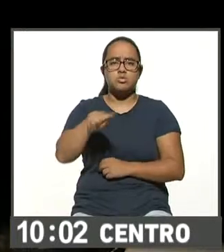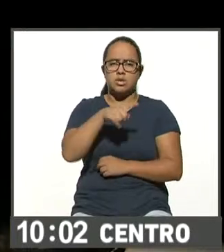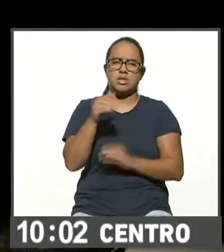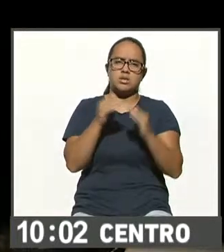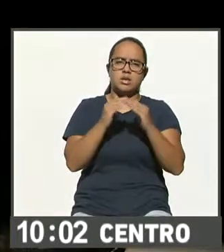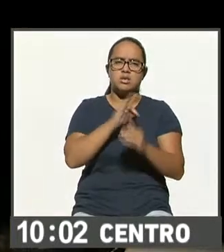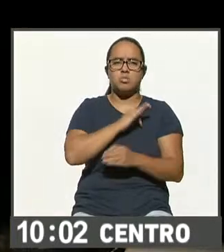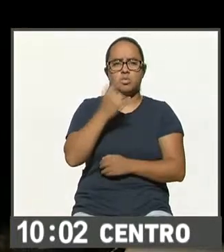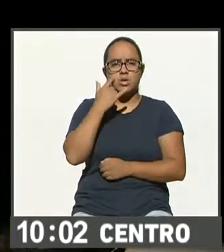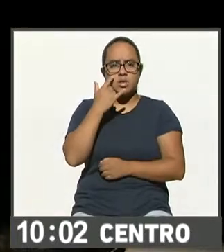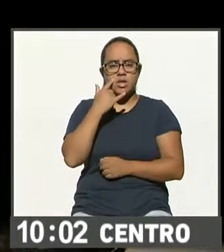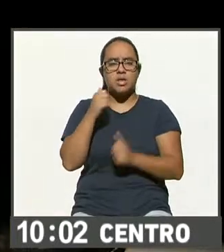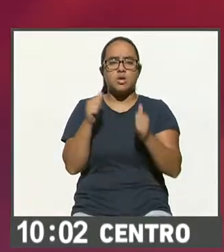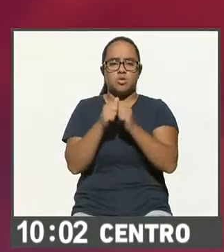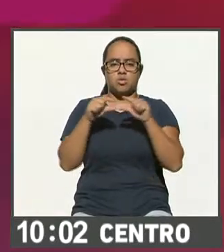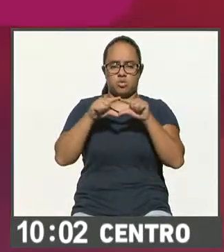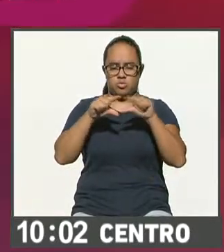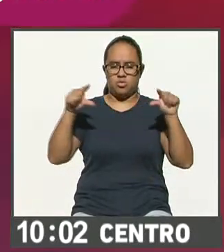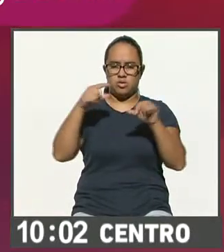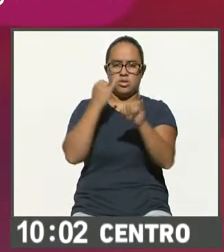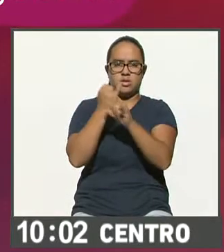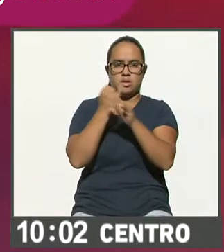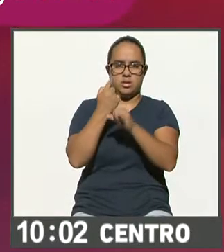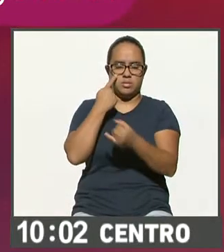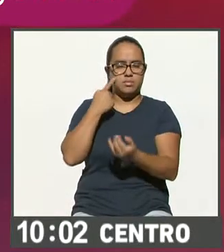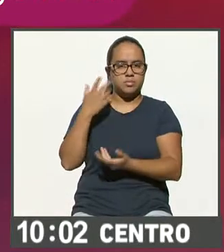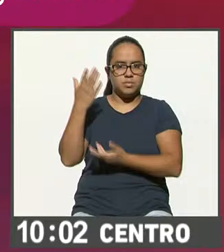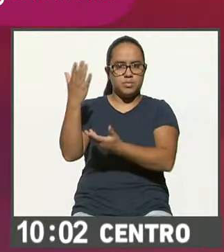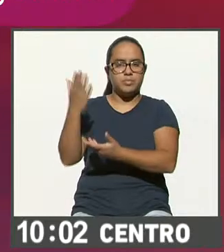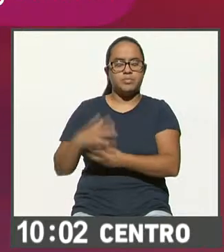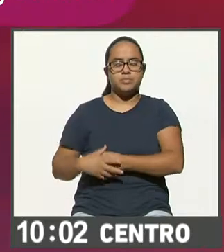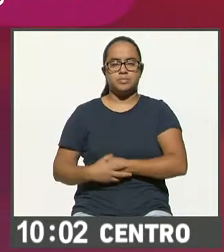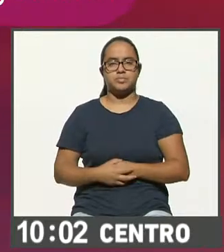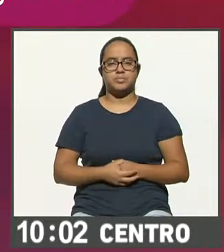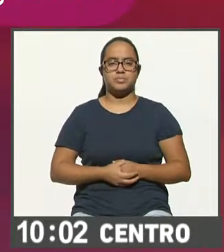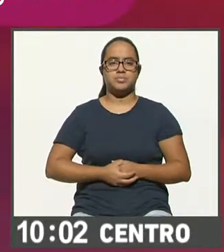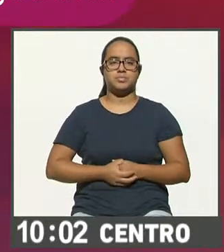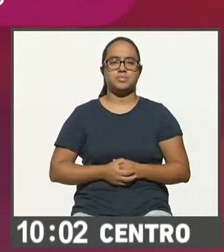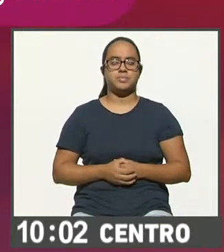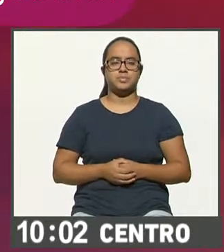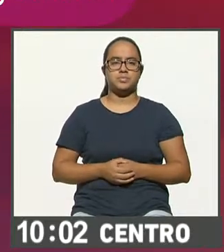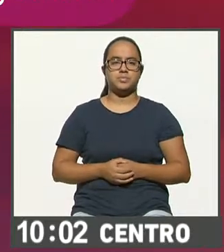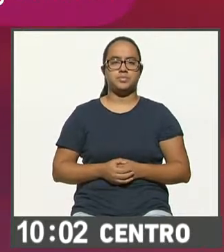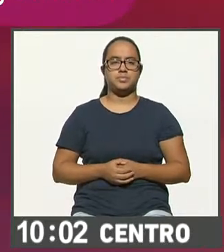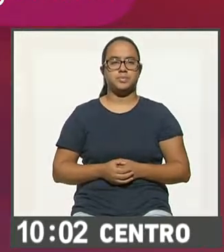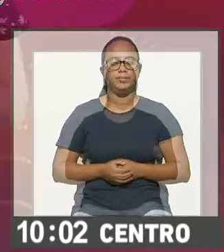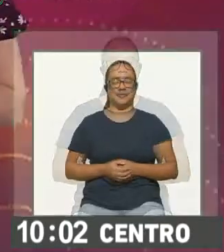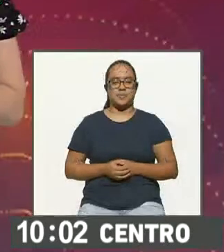visitar plataforma contigo en la distancia.cultura.gov.mx